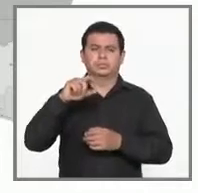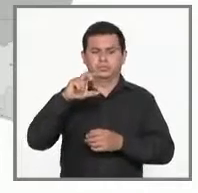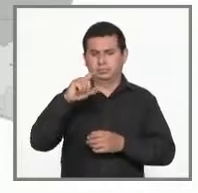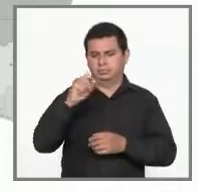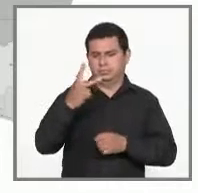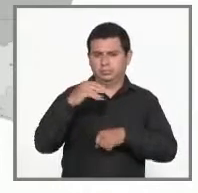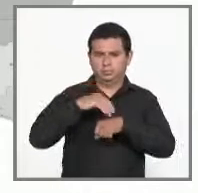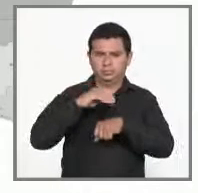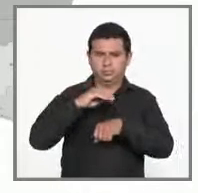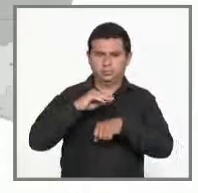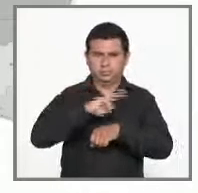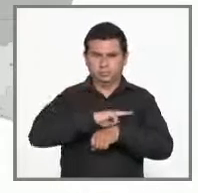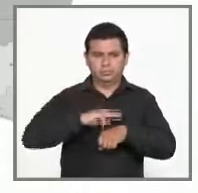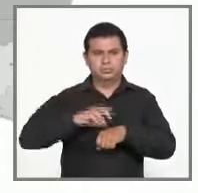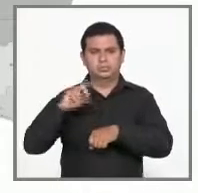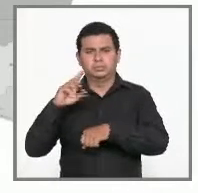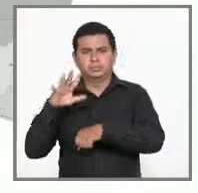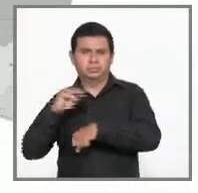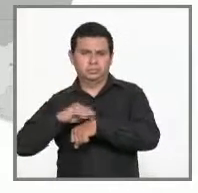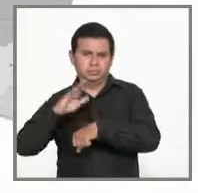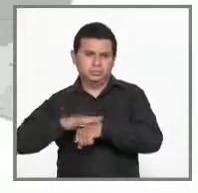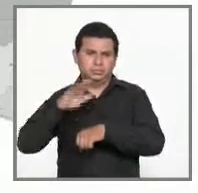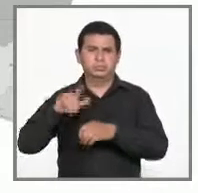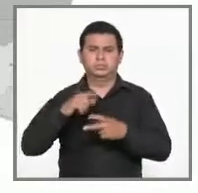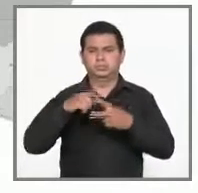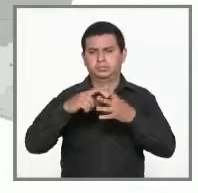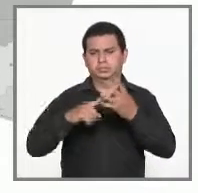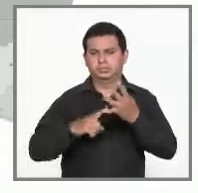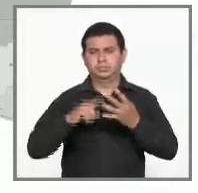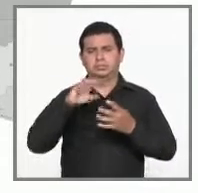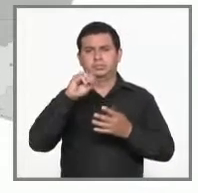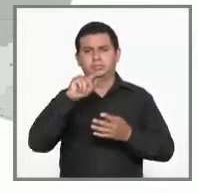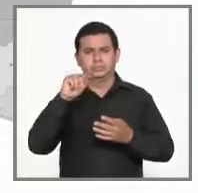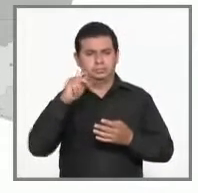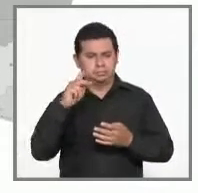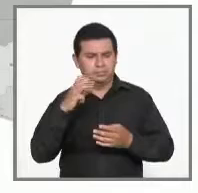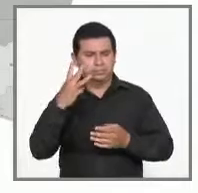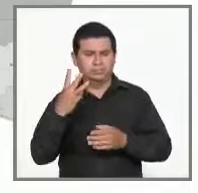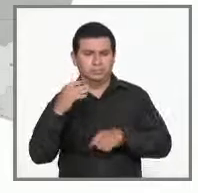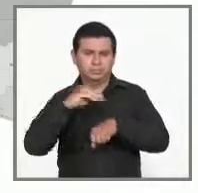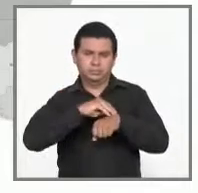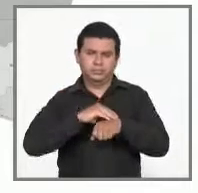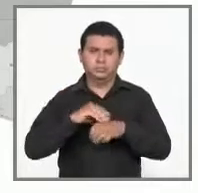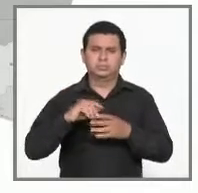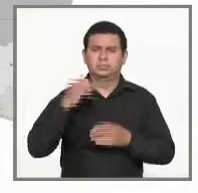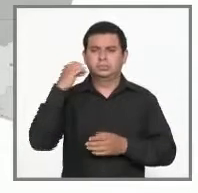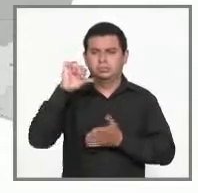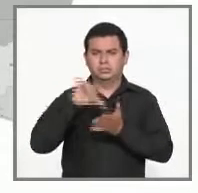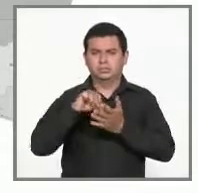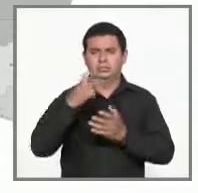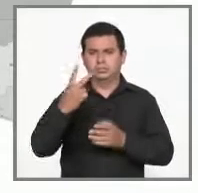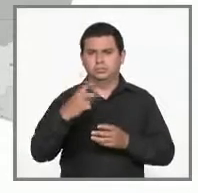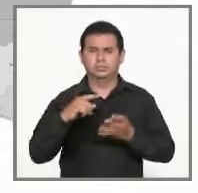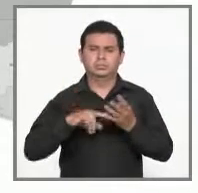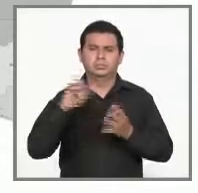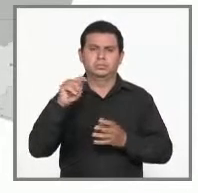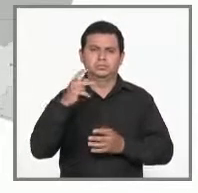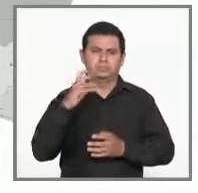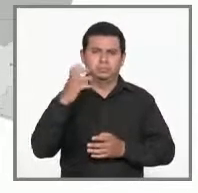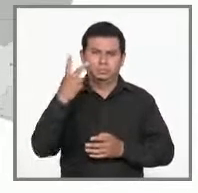nuevos seguidos la lista de cabrera y san juan bautista tuxtepec con tres casos oaxaca de juárez 2 ciudad ixtepec